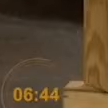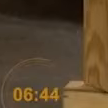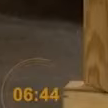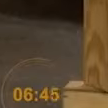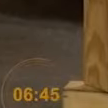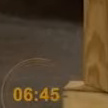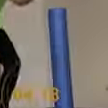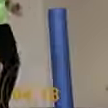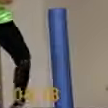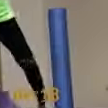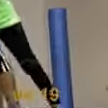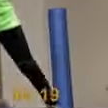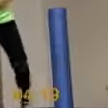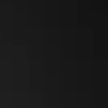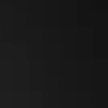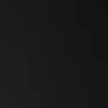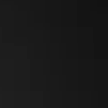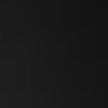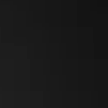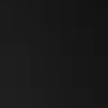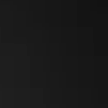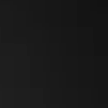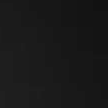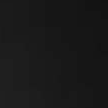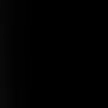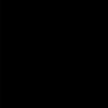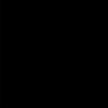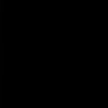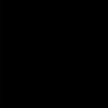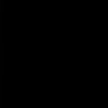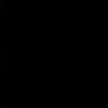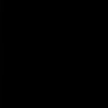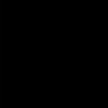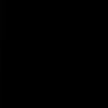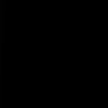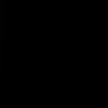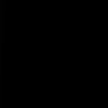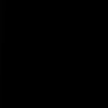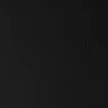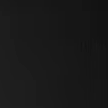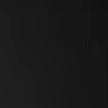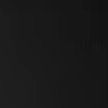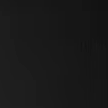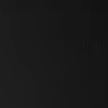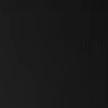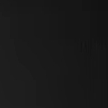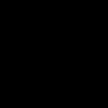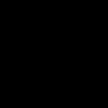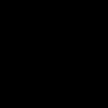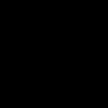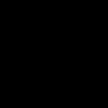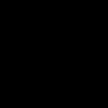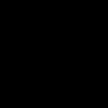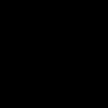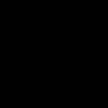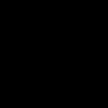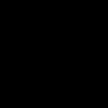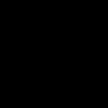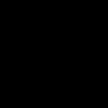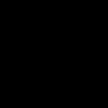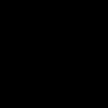Promuévete. Ahora en sus nuevos horarios, de 8 de la mañana. En 13, Costa